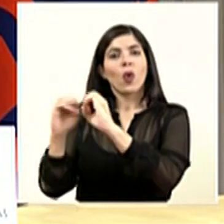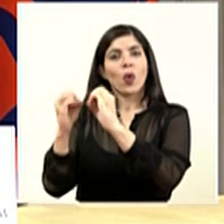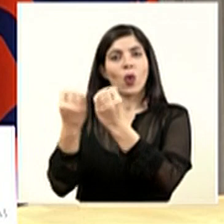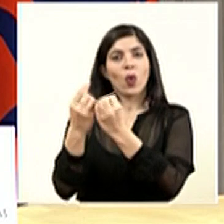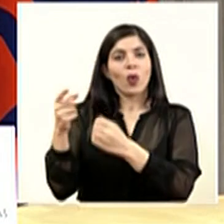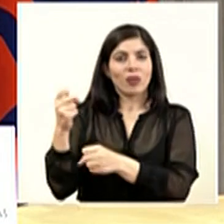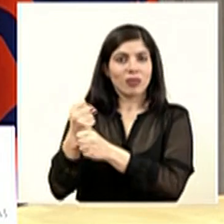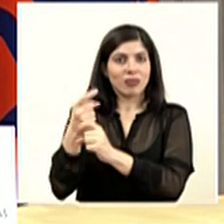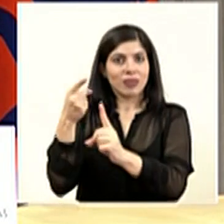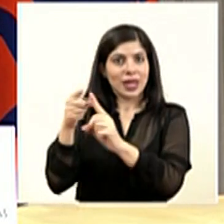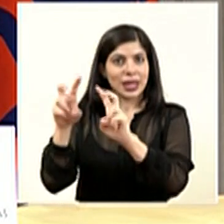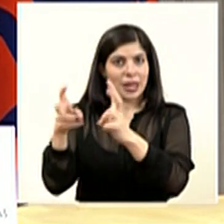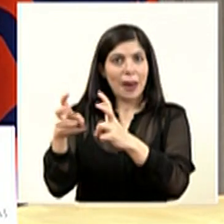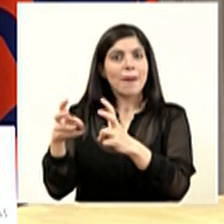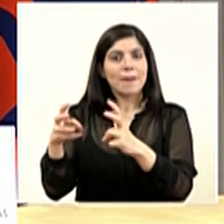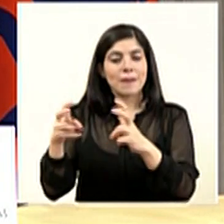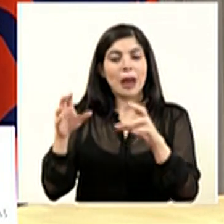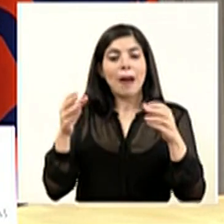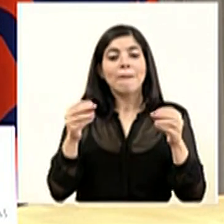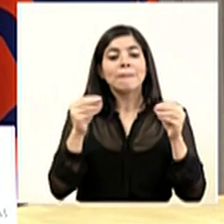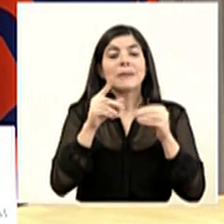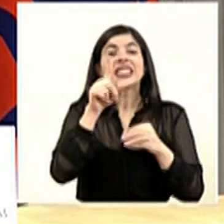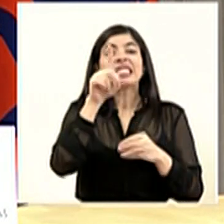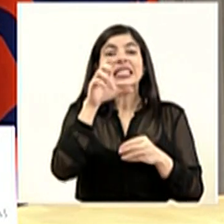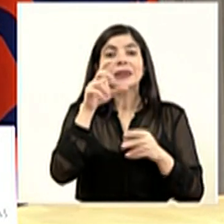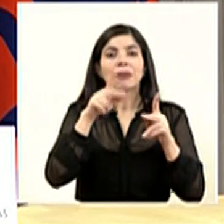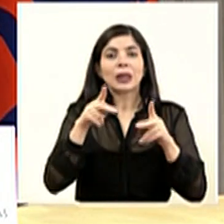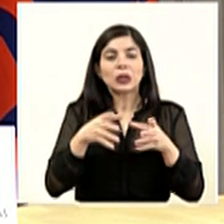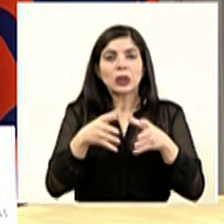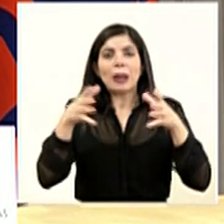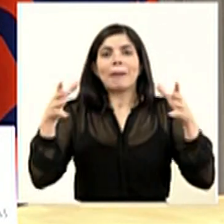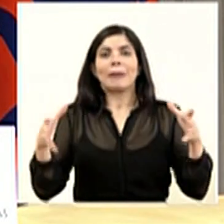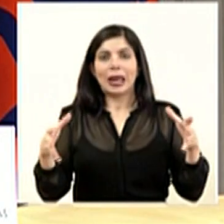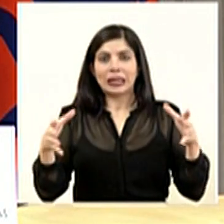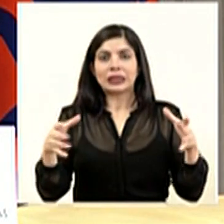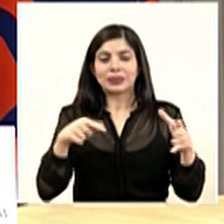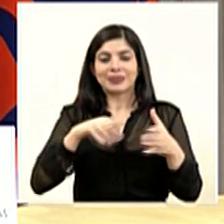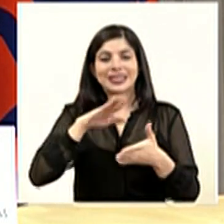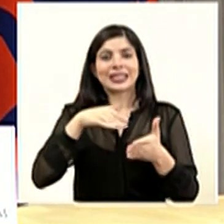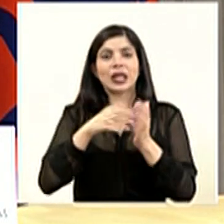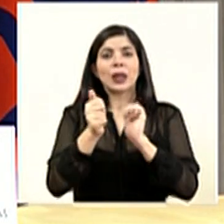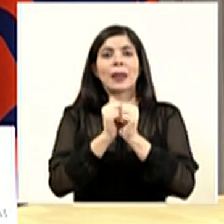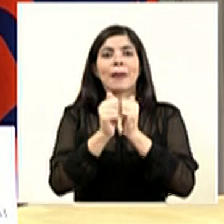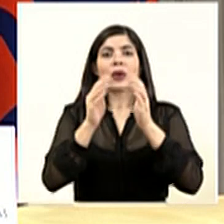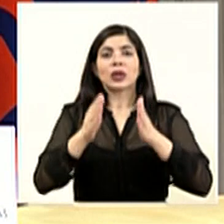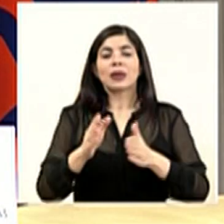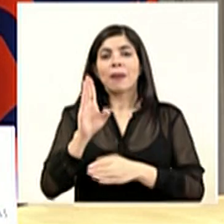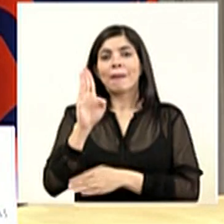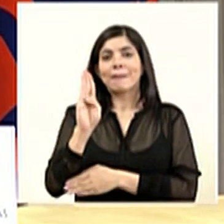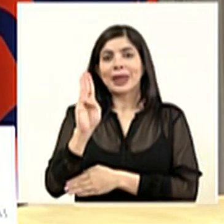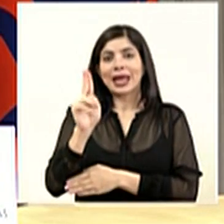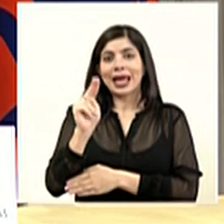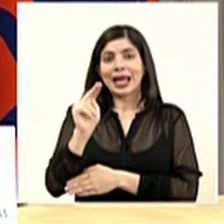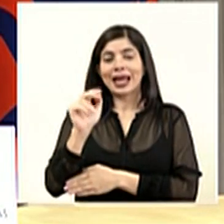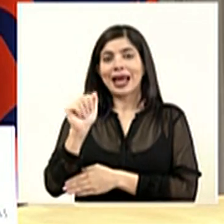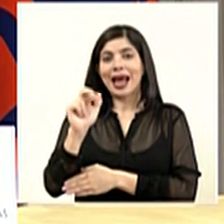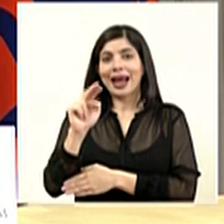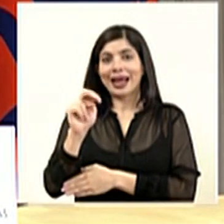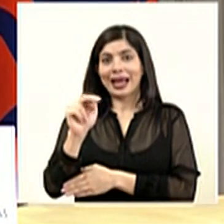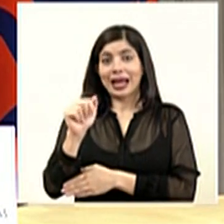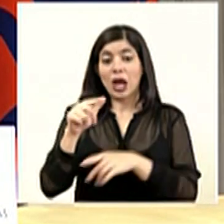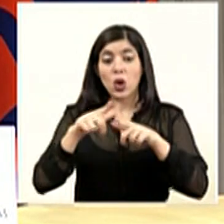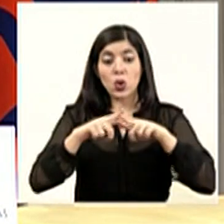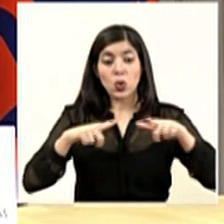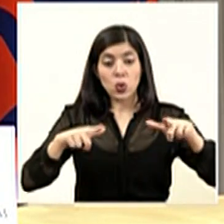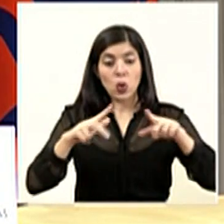en este tema, a 100 personas más en el Centro Deportivo BN Arena, mediante una adecuación a